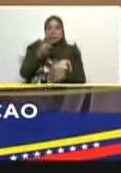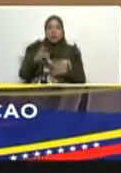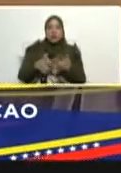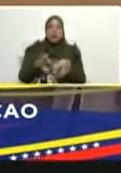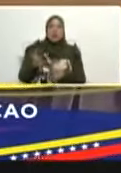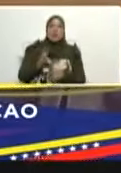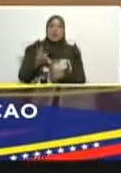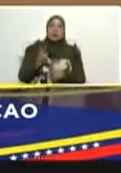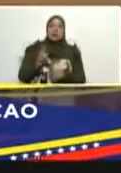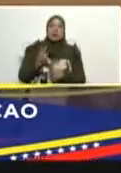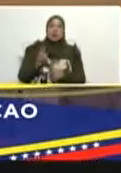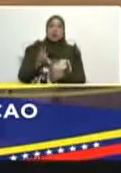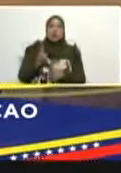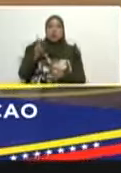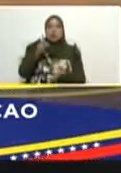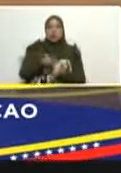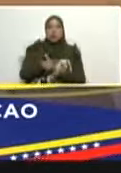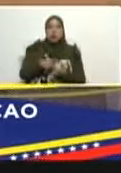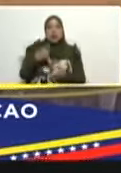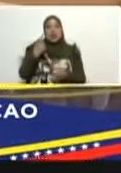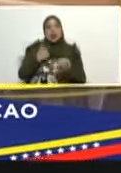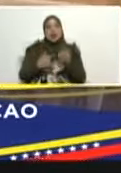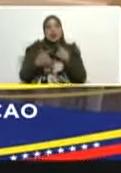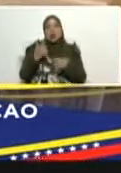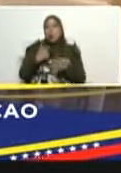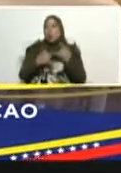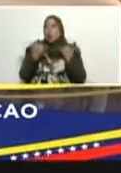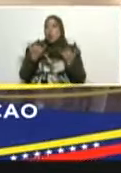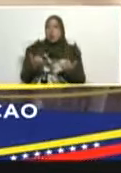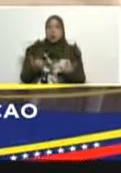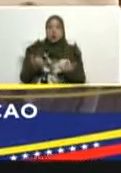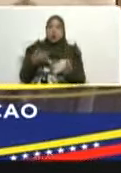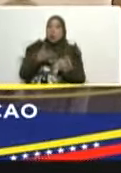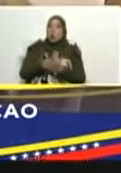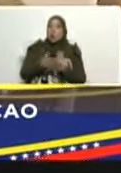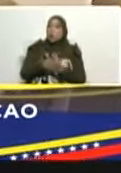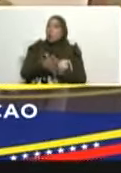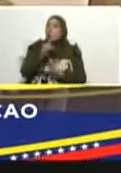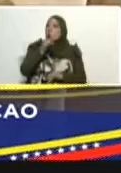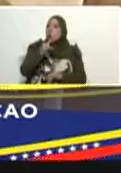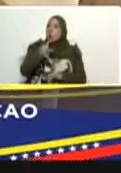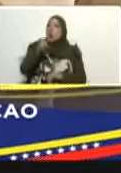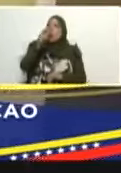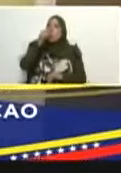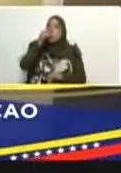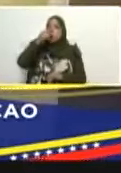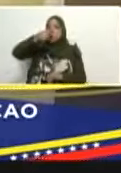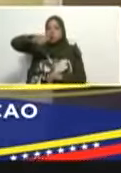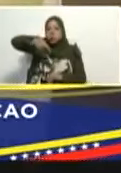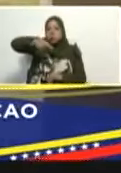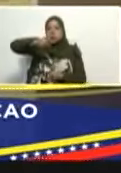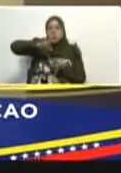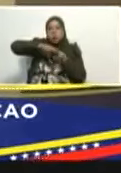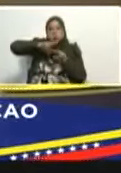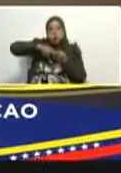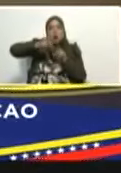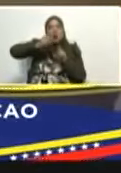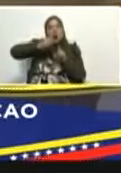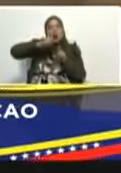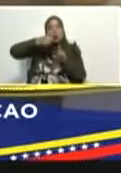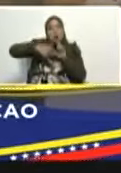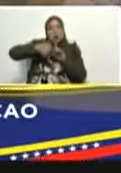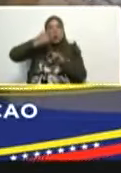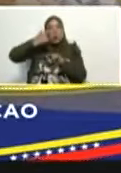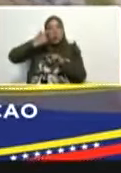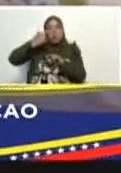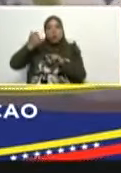nuestro país, denominado Trichorelum, y que está basado en un hongo que le va a hacer la competencia a este